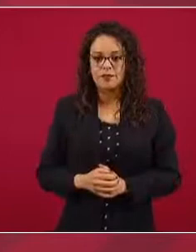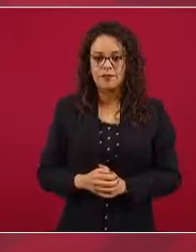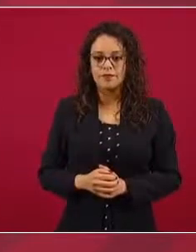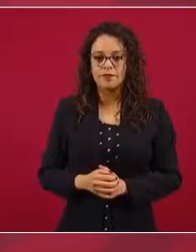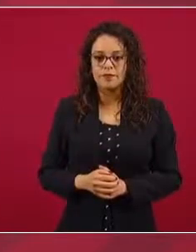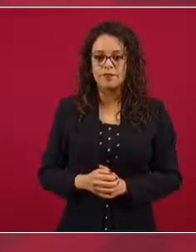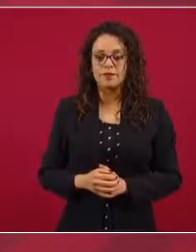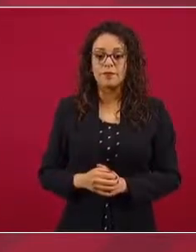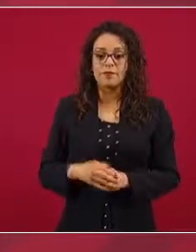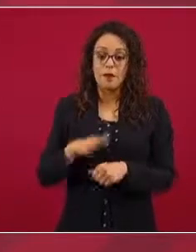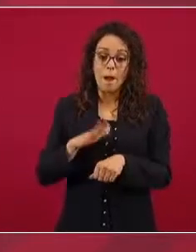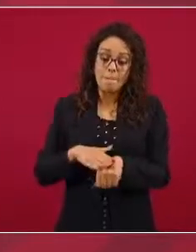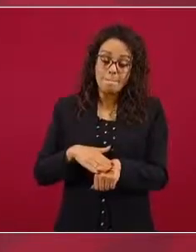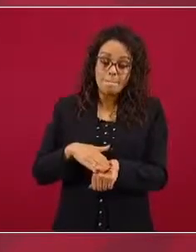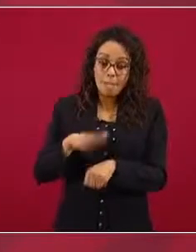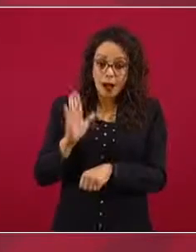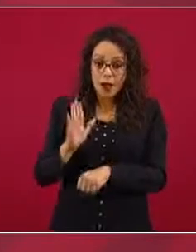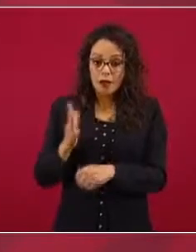los